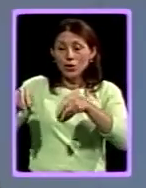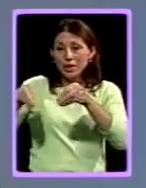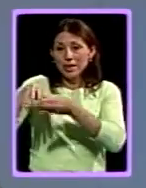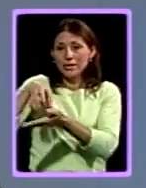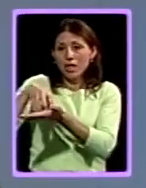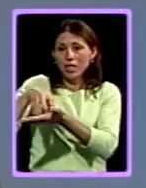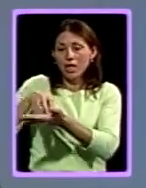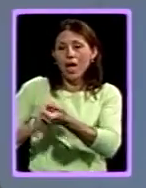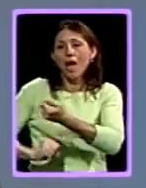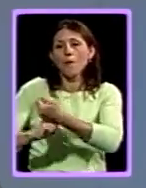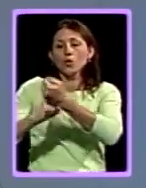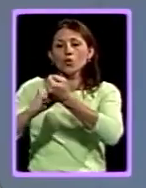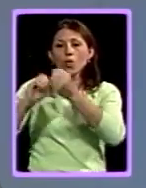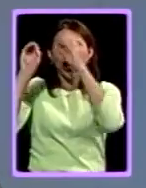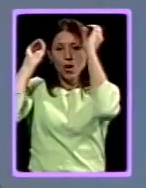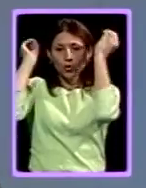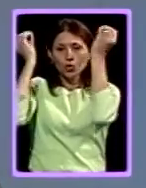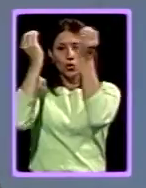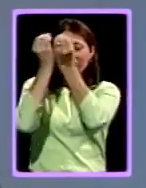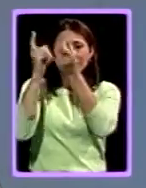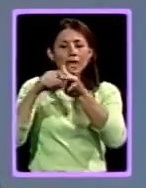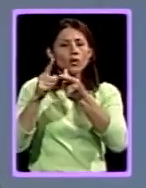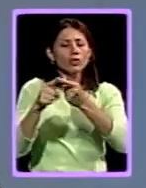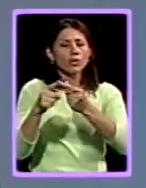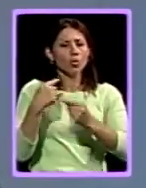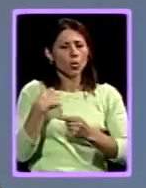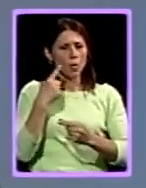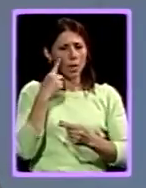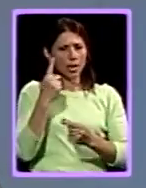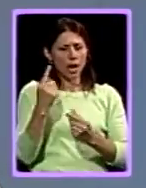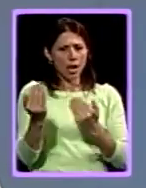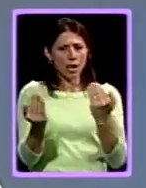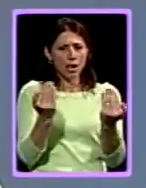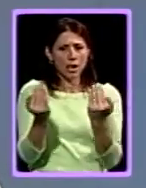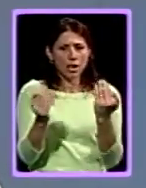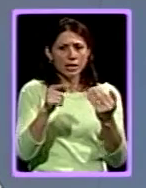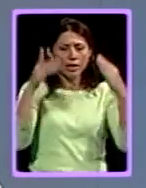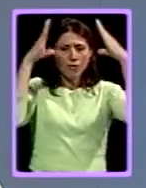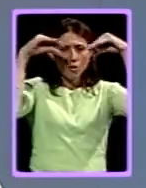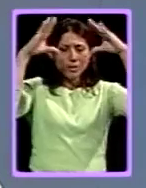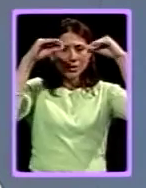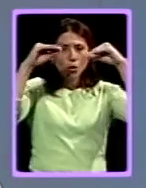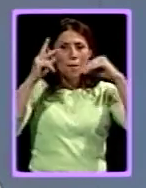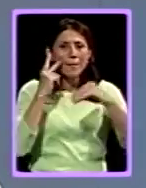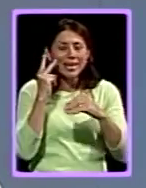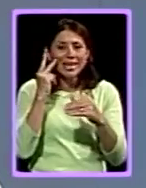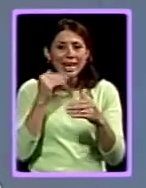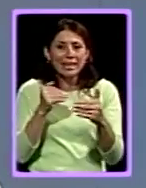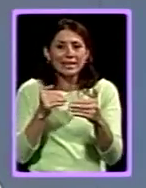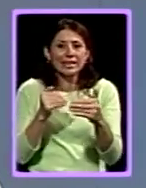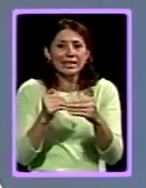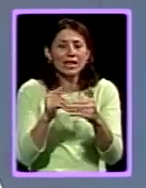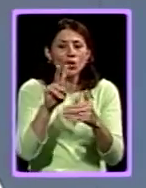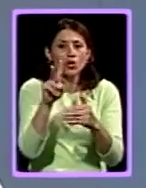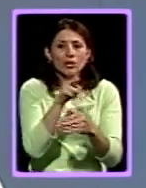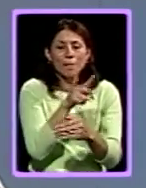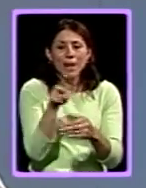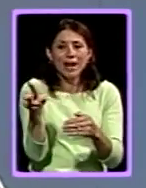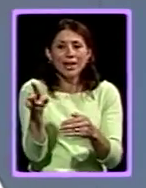cuando uno integraba esa información, veía cómo en las últimas 2 semanas se iba acercando los dos candidatos